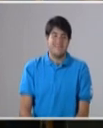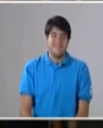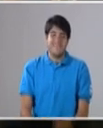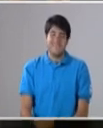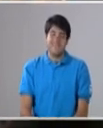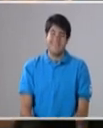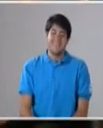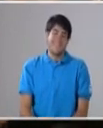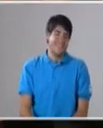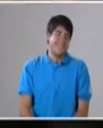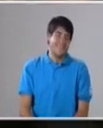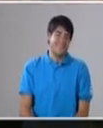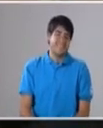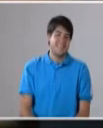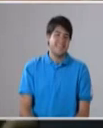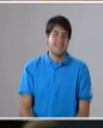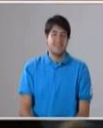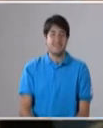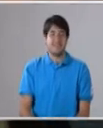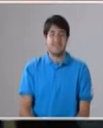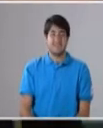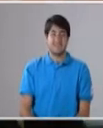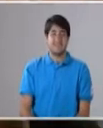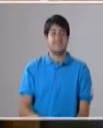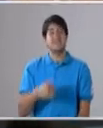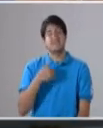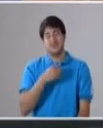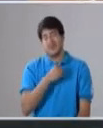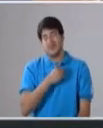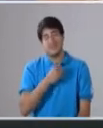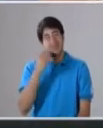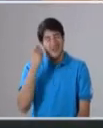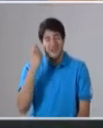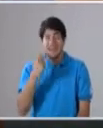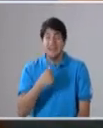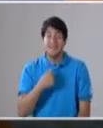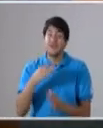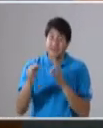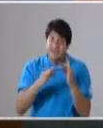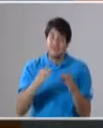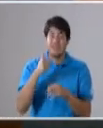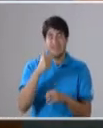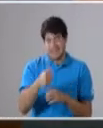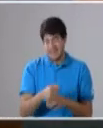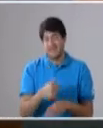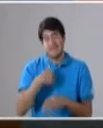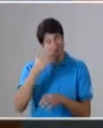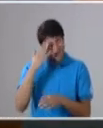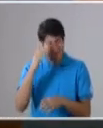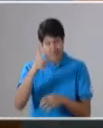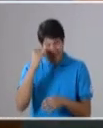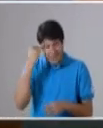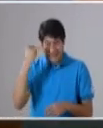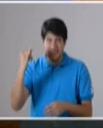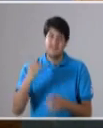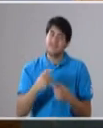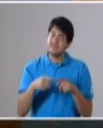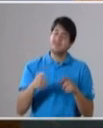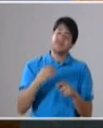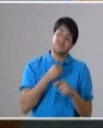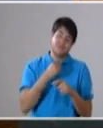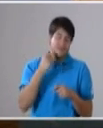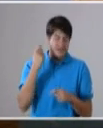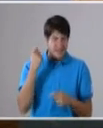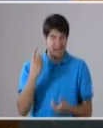hermano. Yo solo quiero ver si estoy dándome a entender. Yo sé que usted es inteligente y lo capta rápido, pero por favor quiero